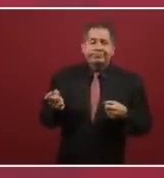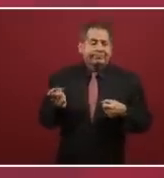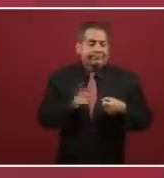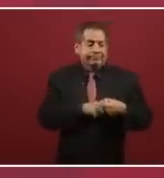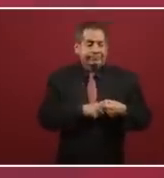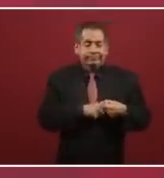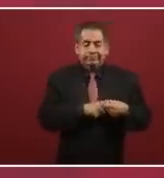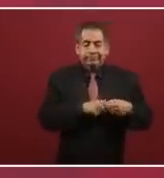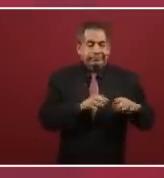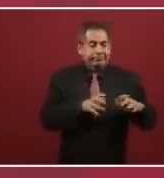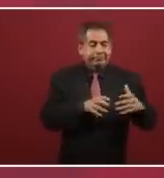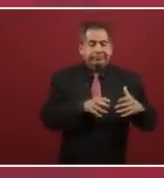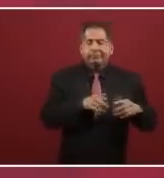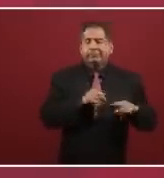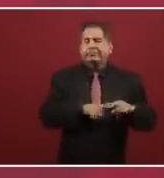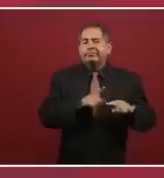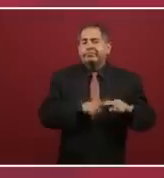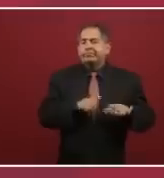la empresa privada